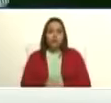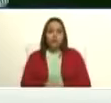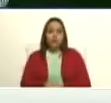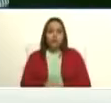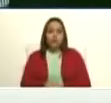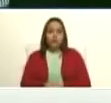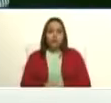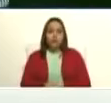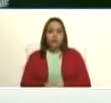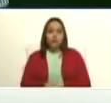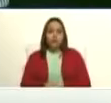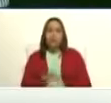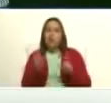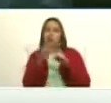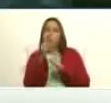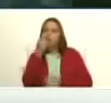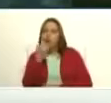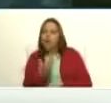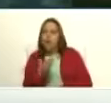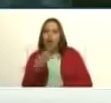La palabra suena bonita cada vez más,